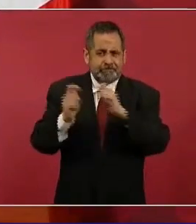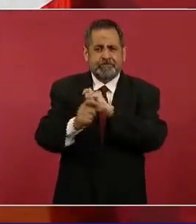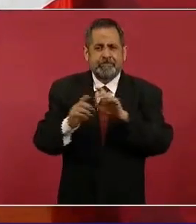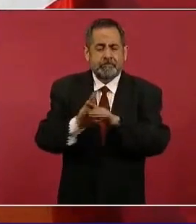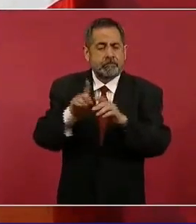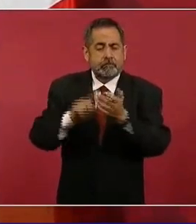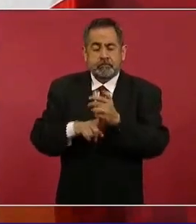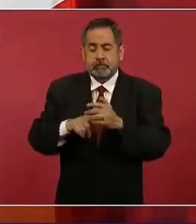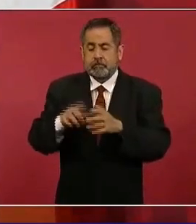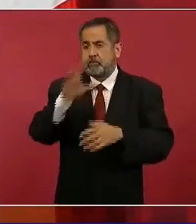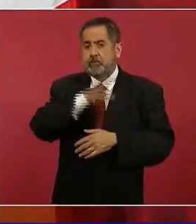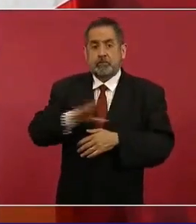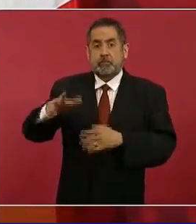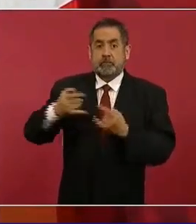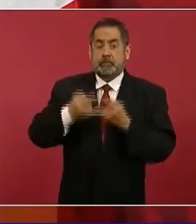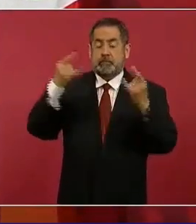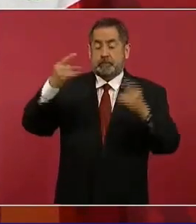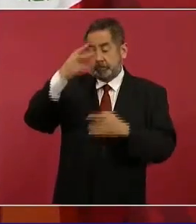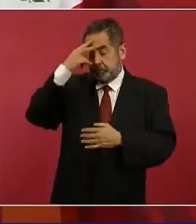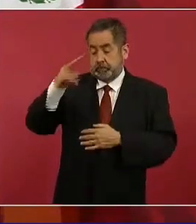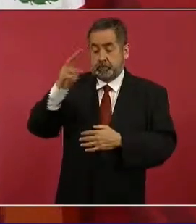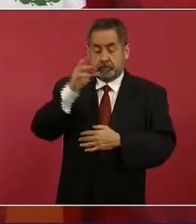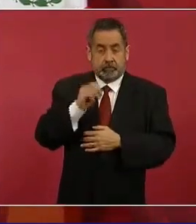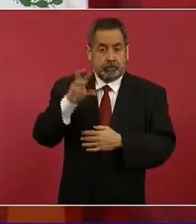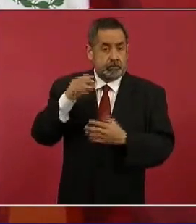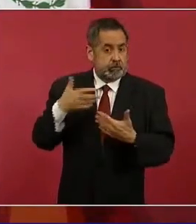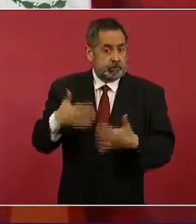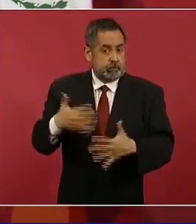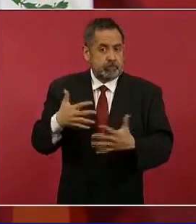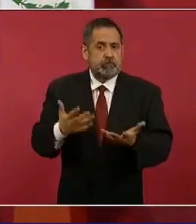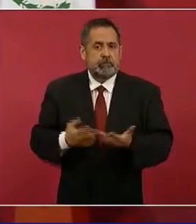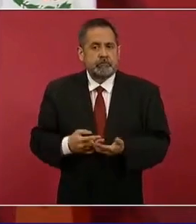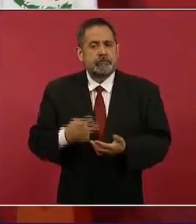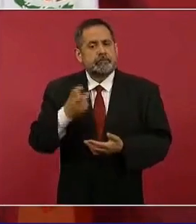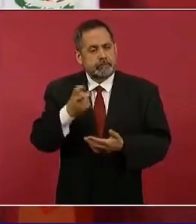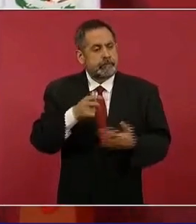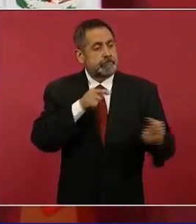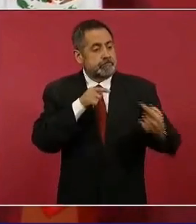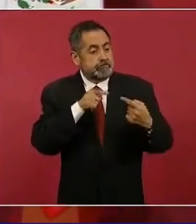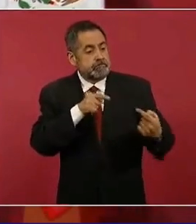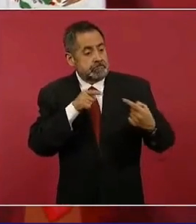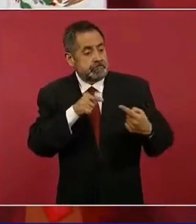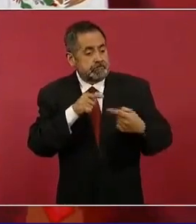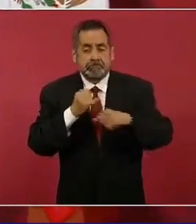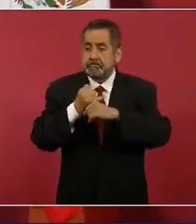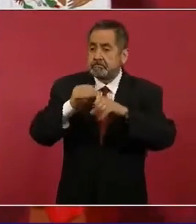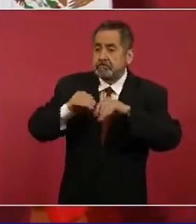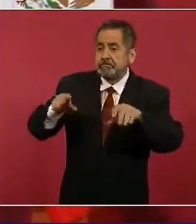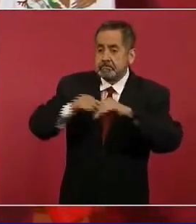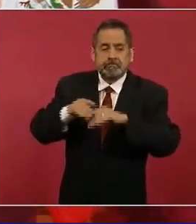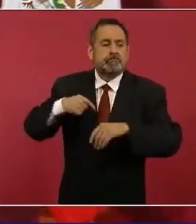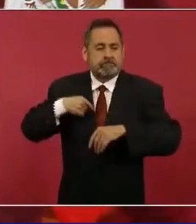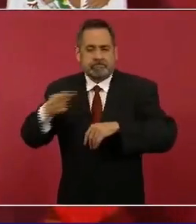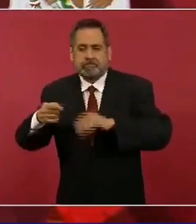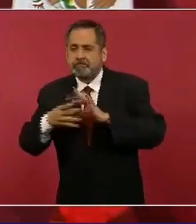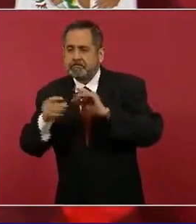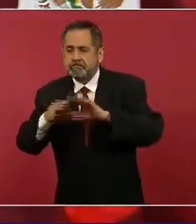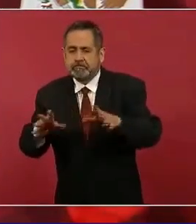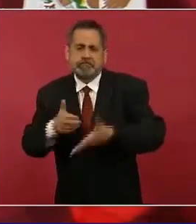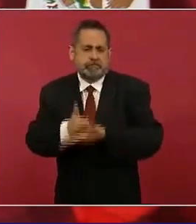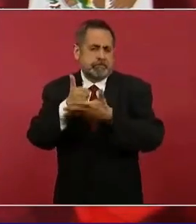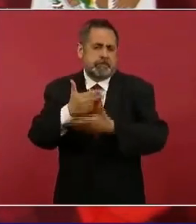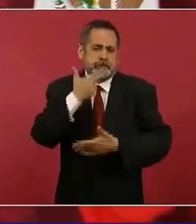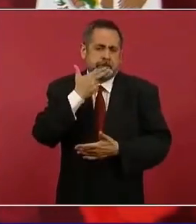momentos estelares en la historia de México. Entonces, todo esto ayuda, y no es un